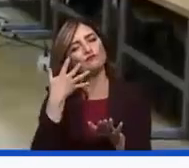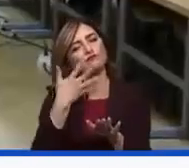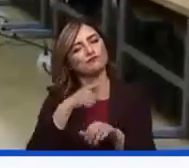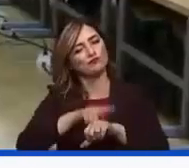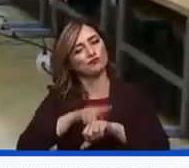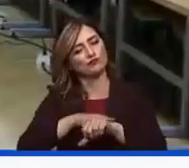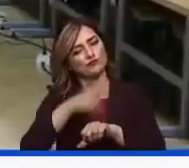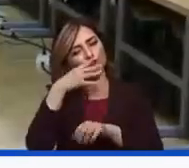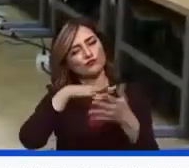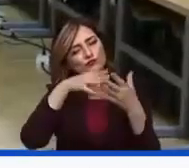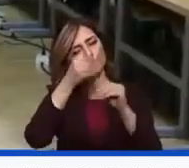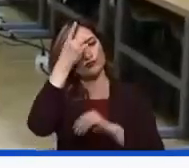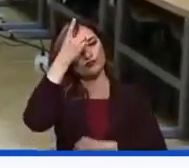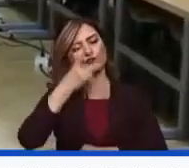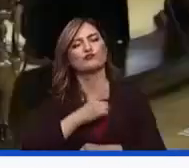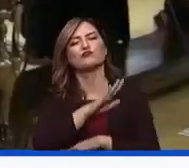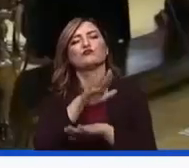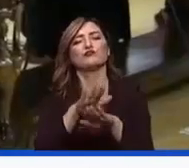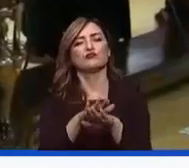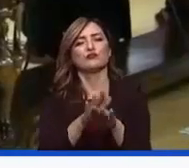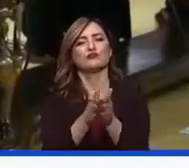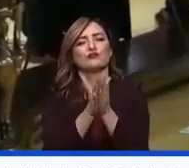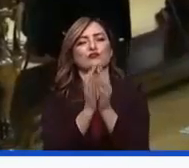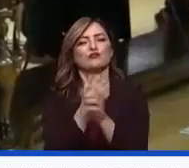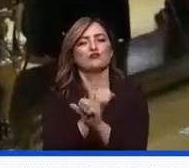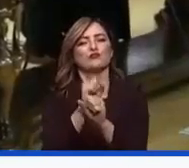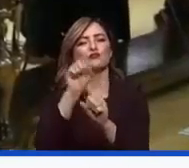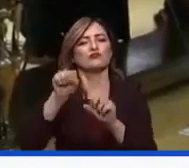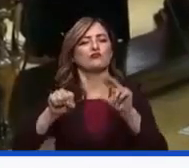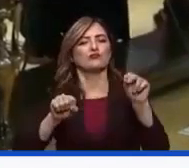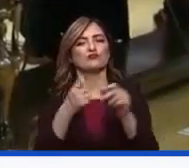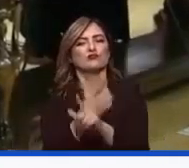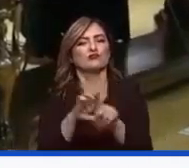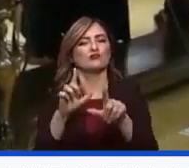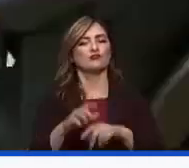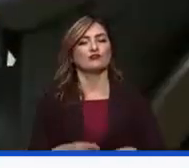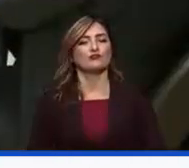dar a conocer su resolución respecto al recurso de apelación.